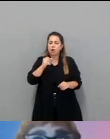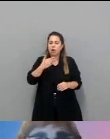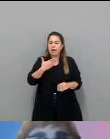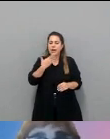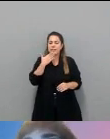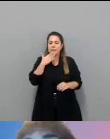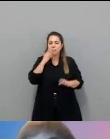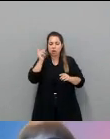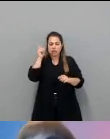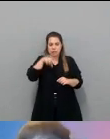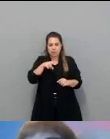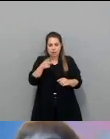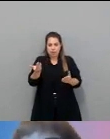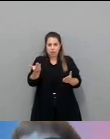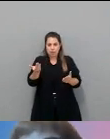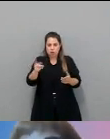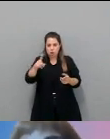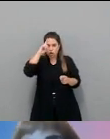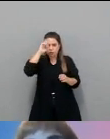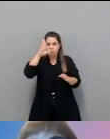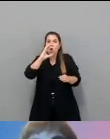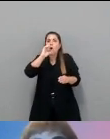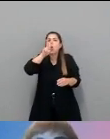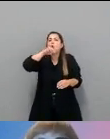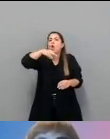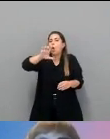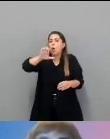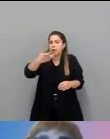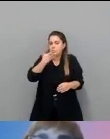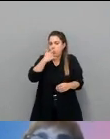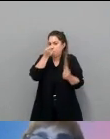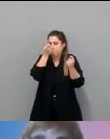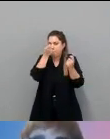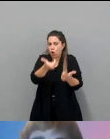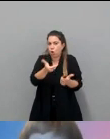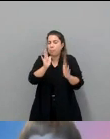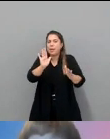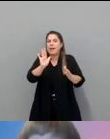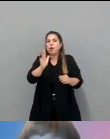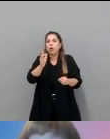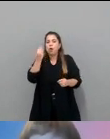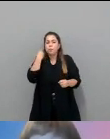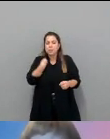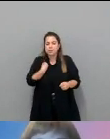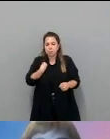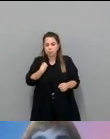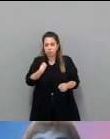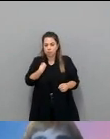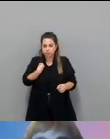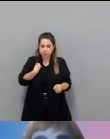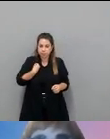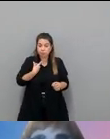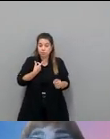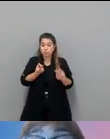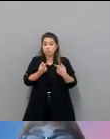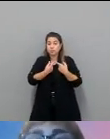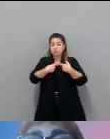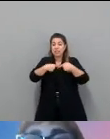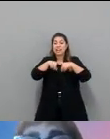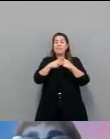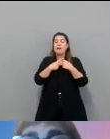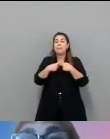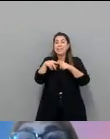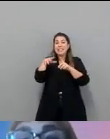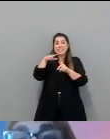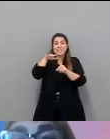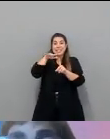sumamente desconocido. La CUME ya lo es, pero que a la CUME se puedan acoger familias en